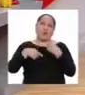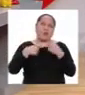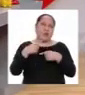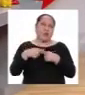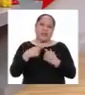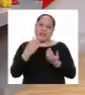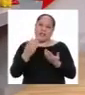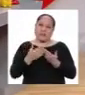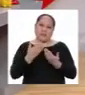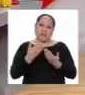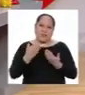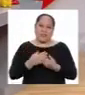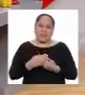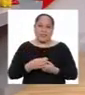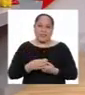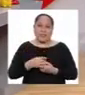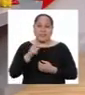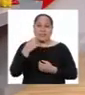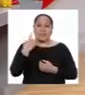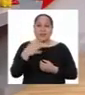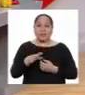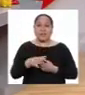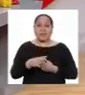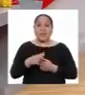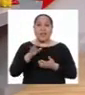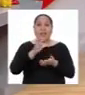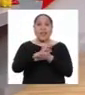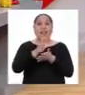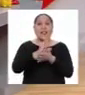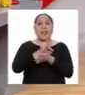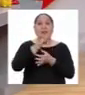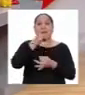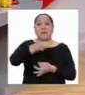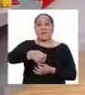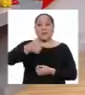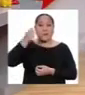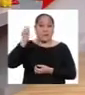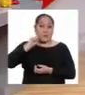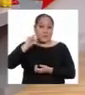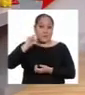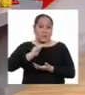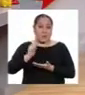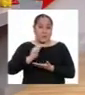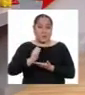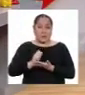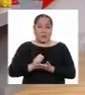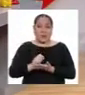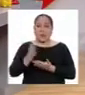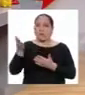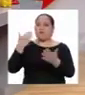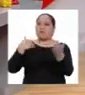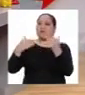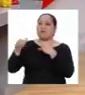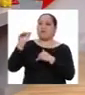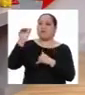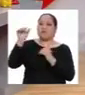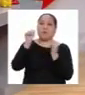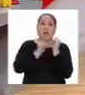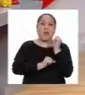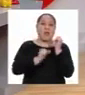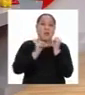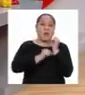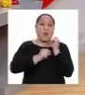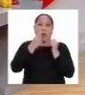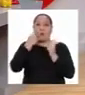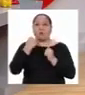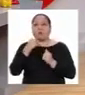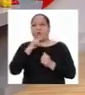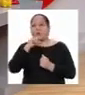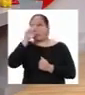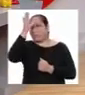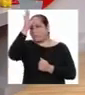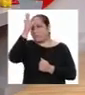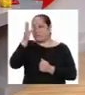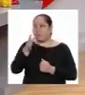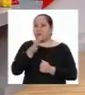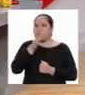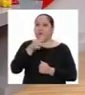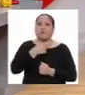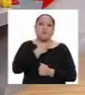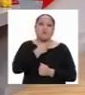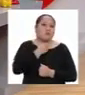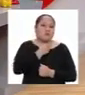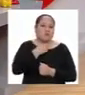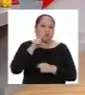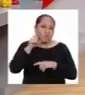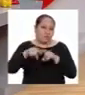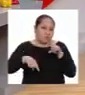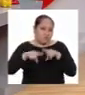los días. Tengan lápiz y papel en la mano para apuntar. Y pásenle la voz a sus hermanas o hermanos, papá, mamá, abuela